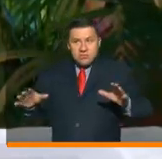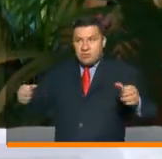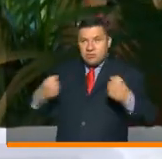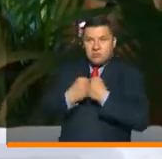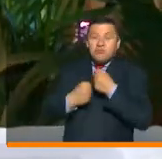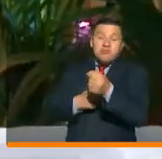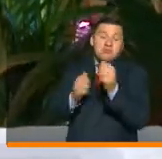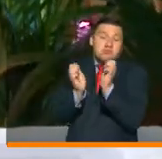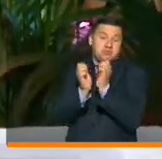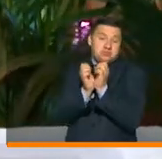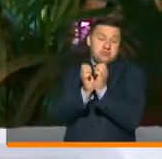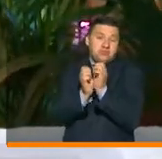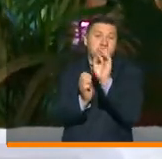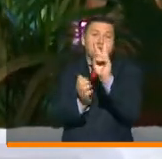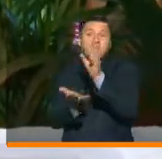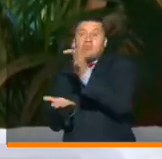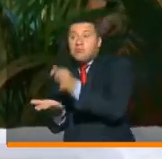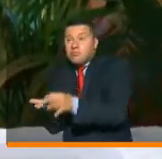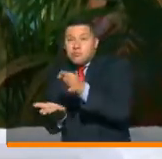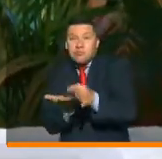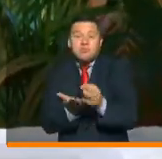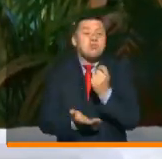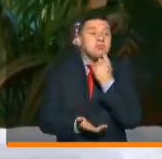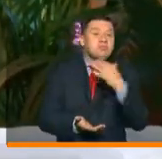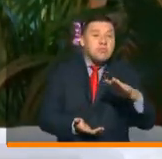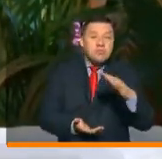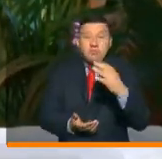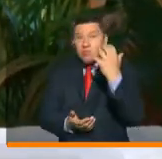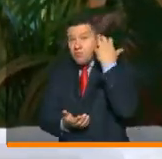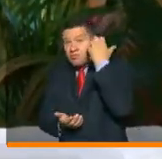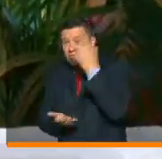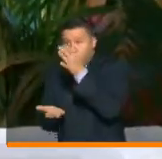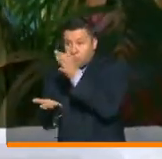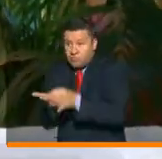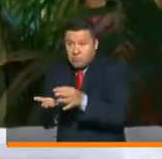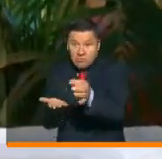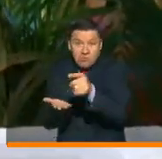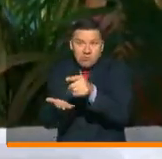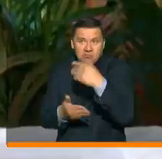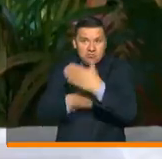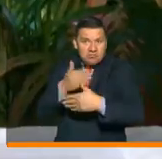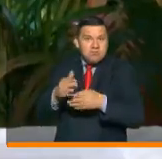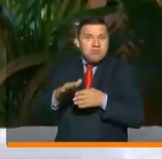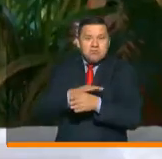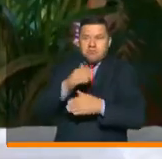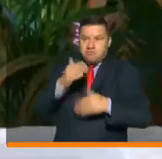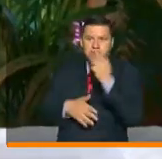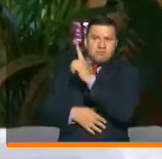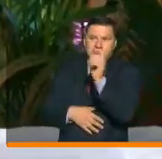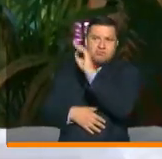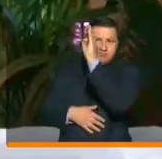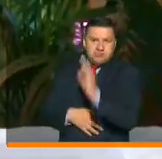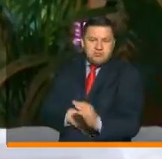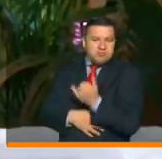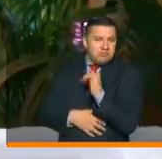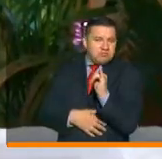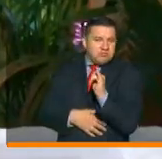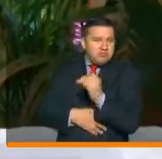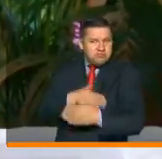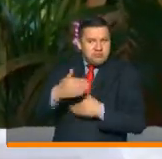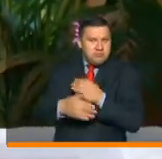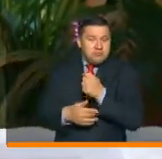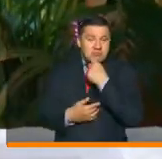para mayo, las dos capitales, Sincelejo y Montería, que tenían un avance importante, llegarán, presidente, al 100%, y hay